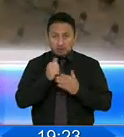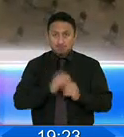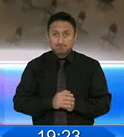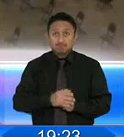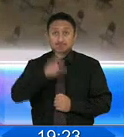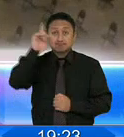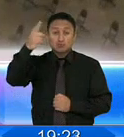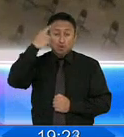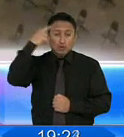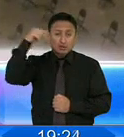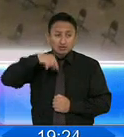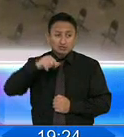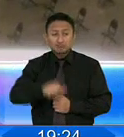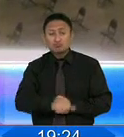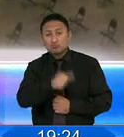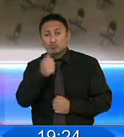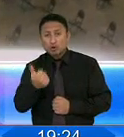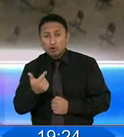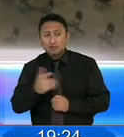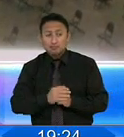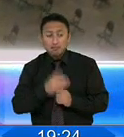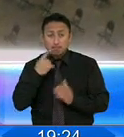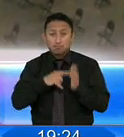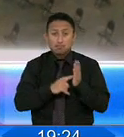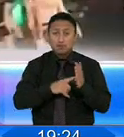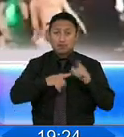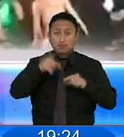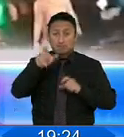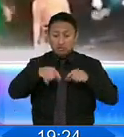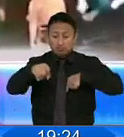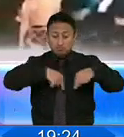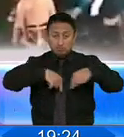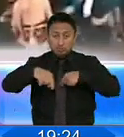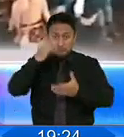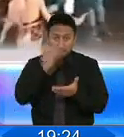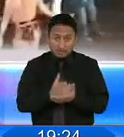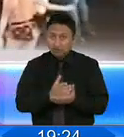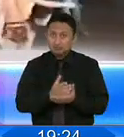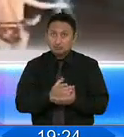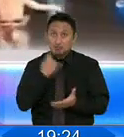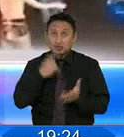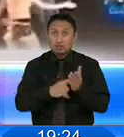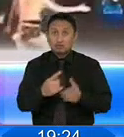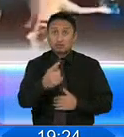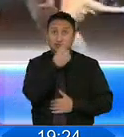gobiernos no han conseguido restringir al máximo el movimiento de sus ciudadanos, como aquí.